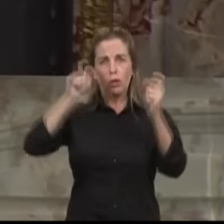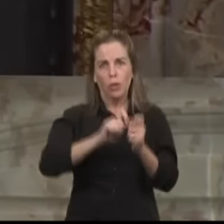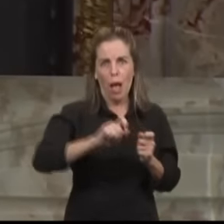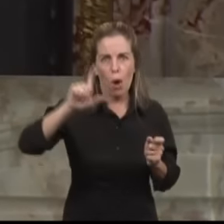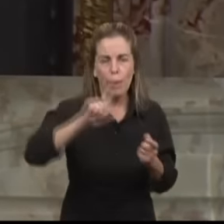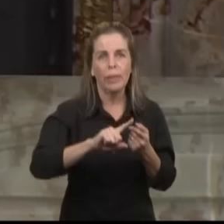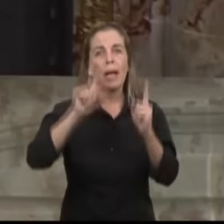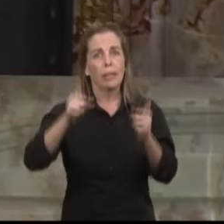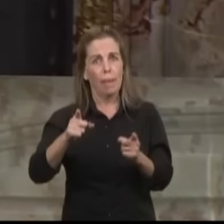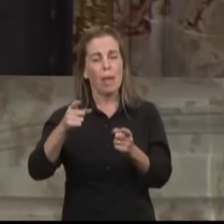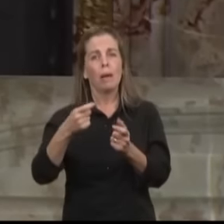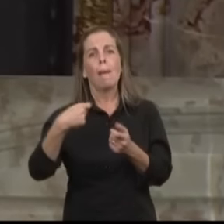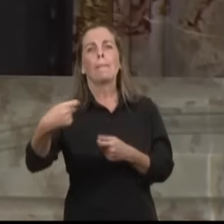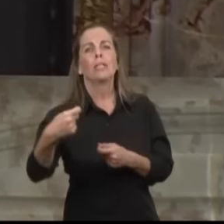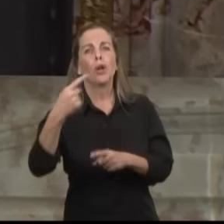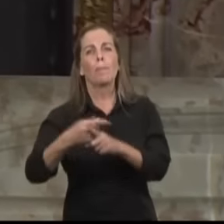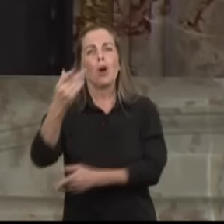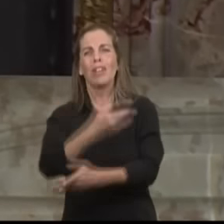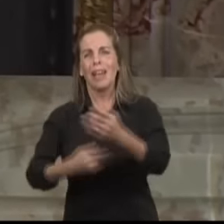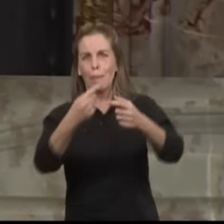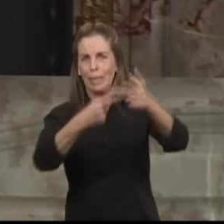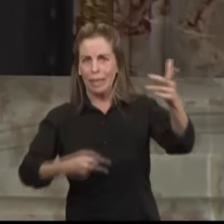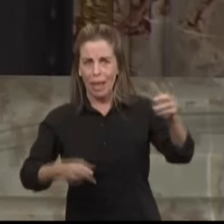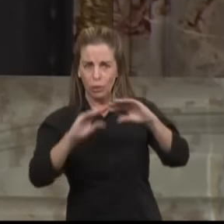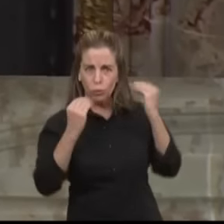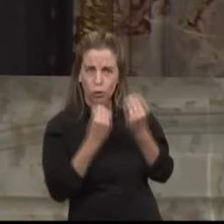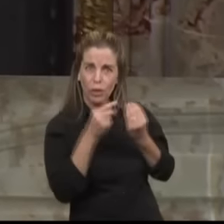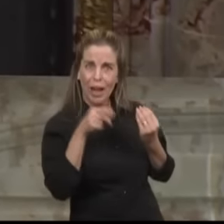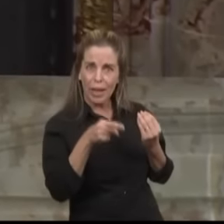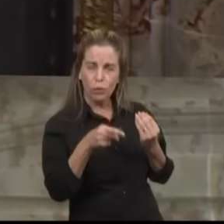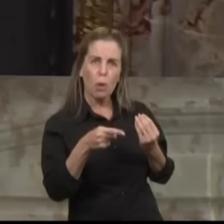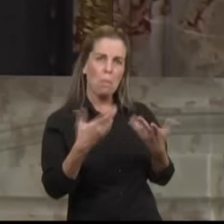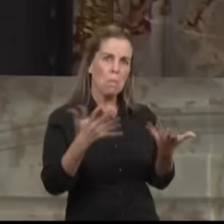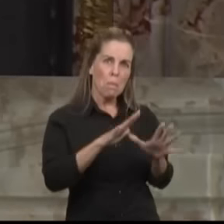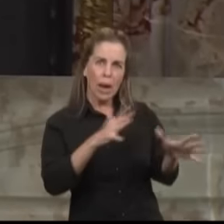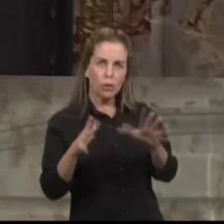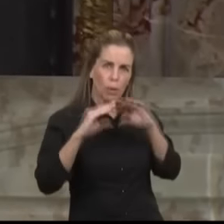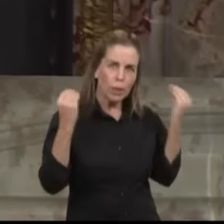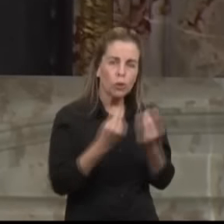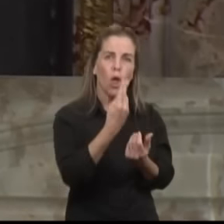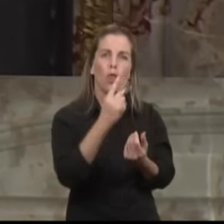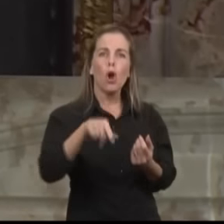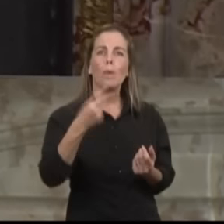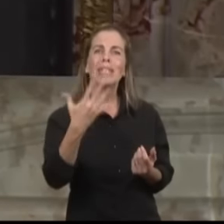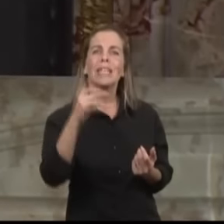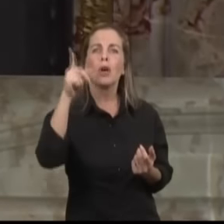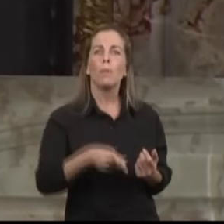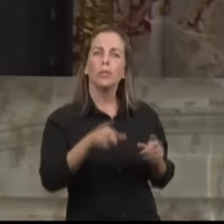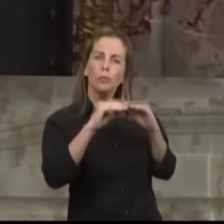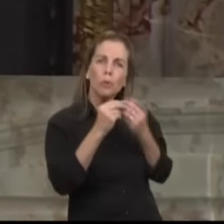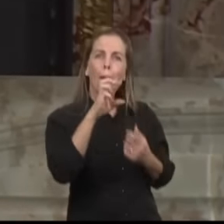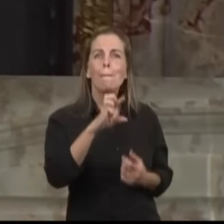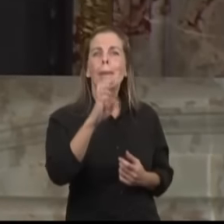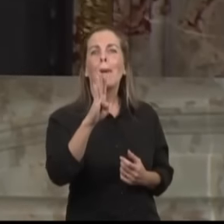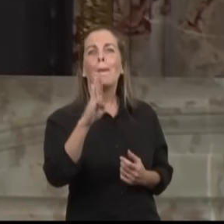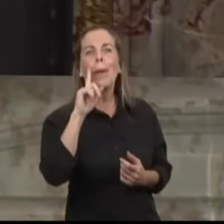por discapacidad, entre otros, representan un gasto anualizado de prácticamente 2,5% del PBI.